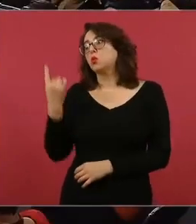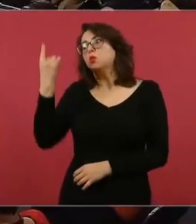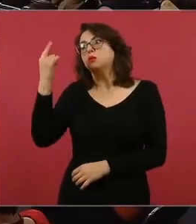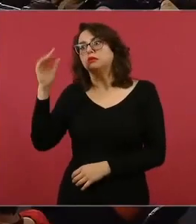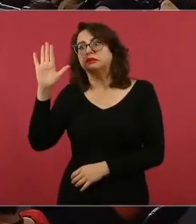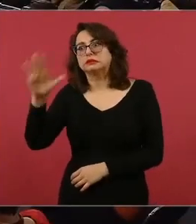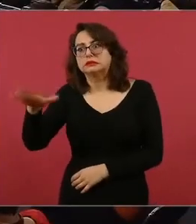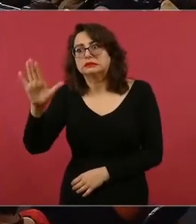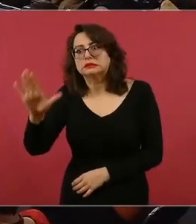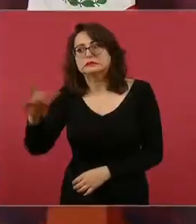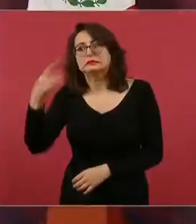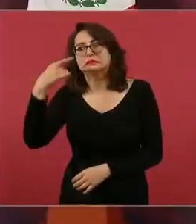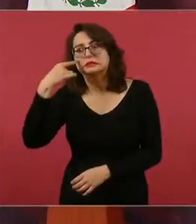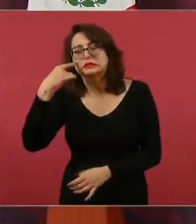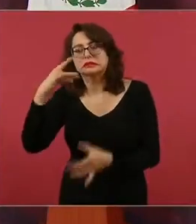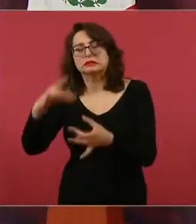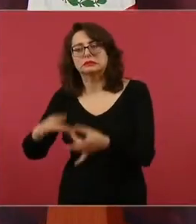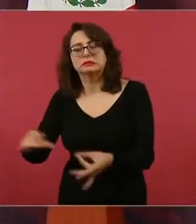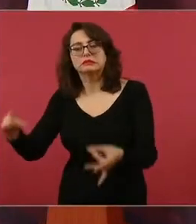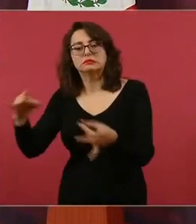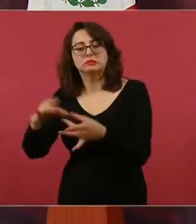Muy pocas.